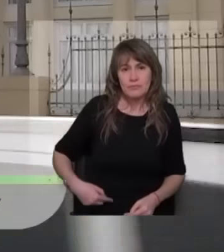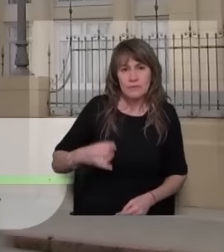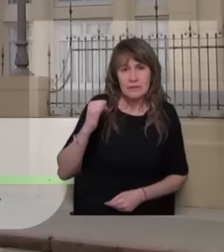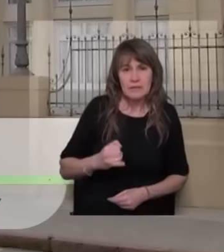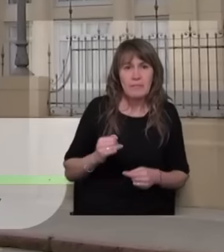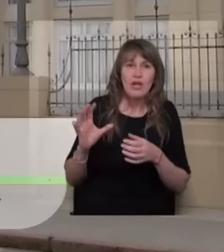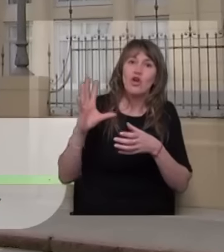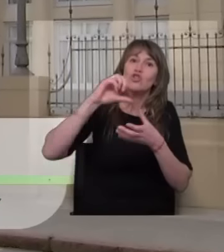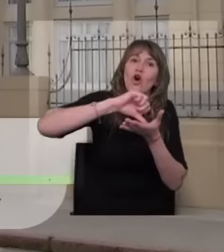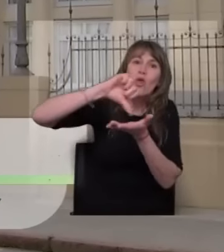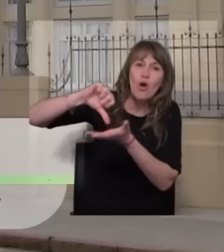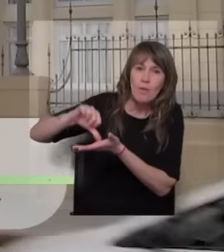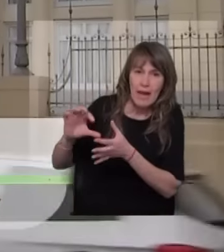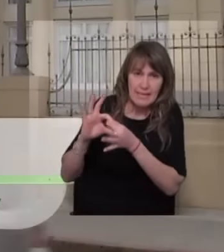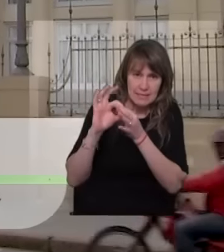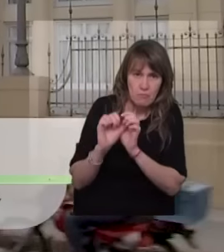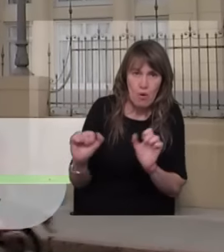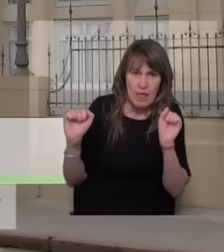países que lo integran